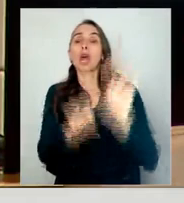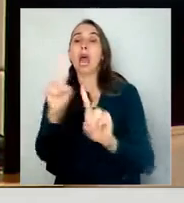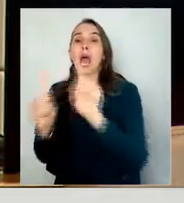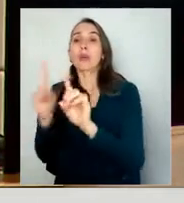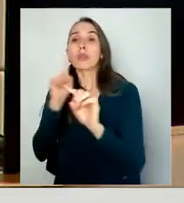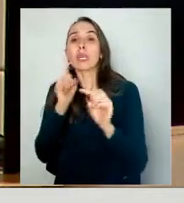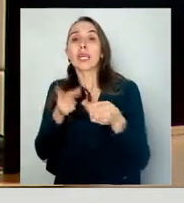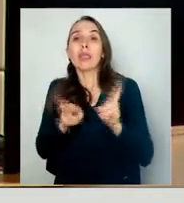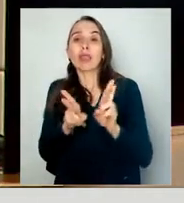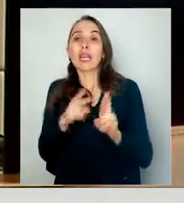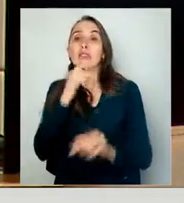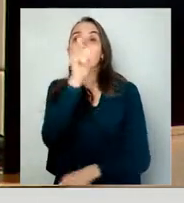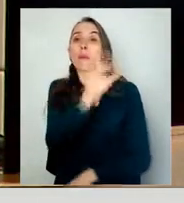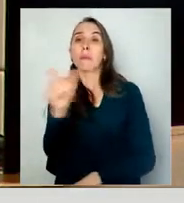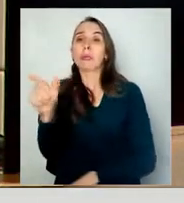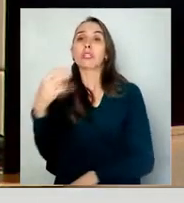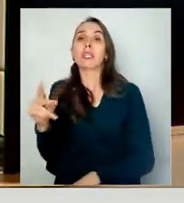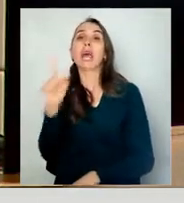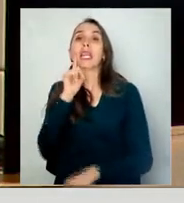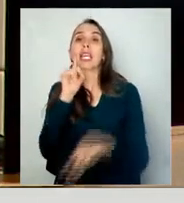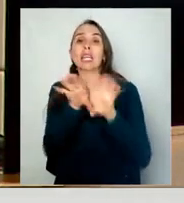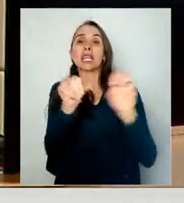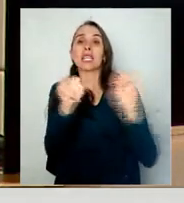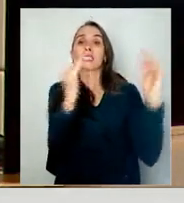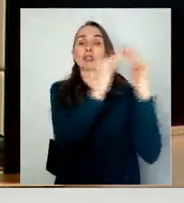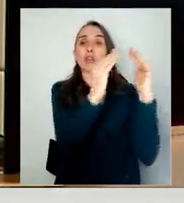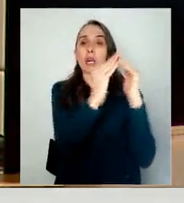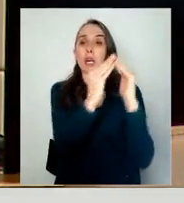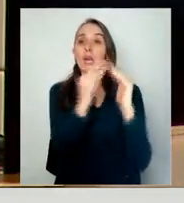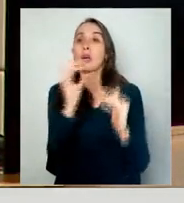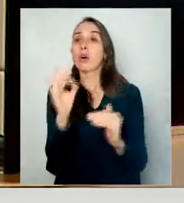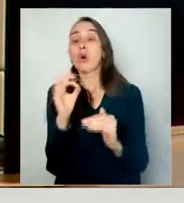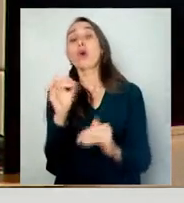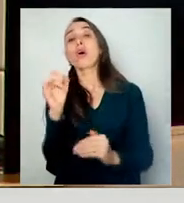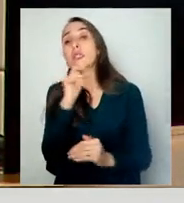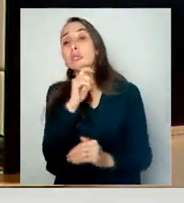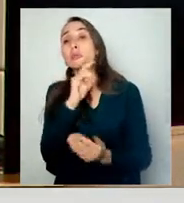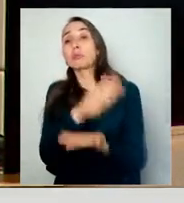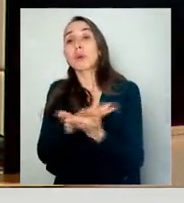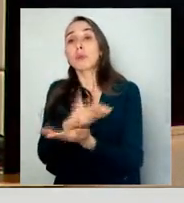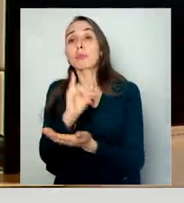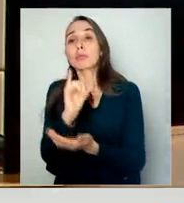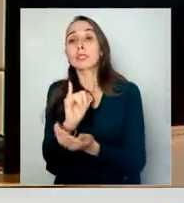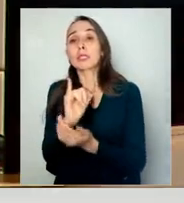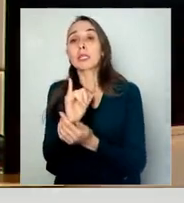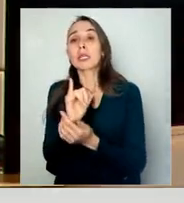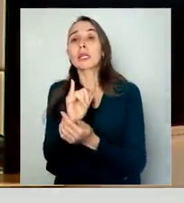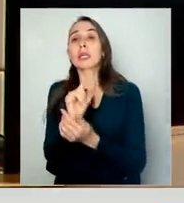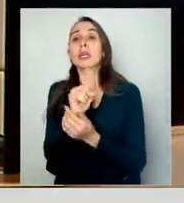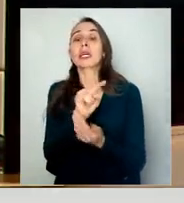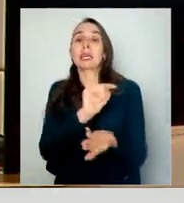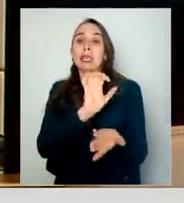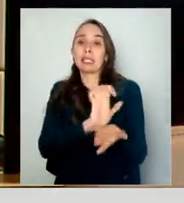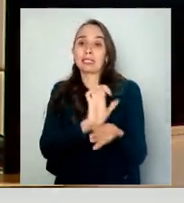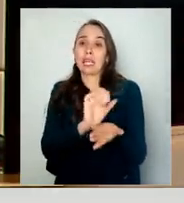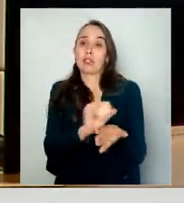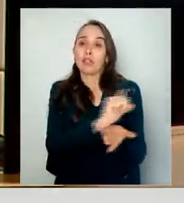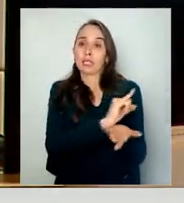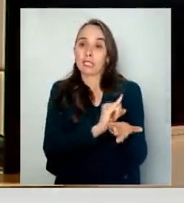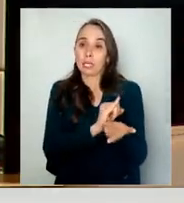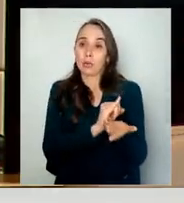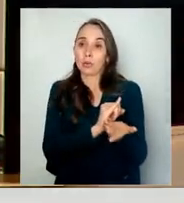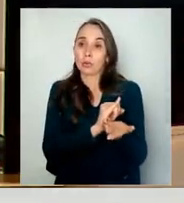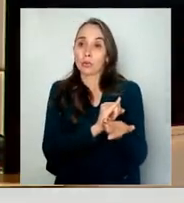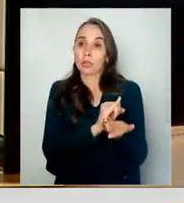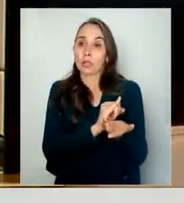que hay personas que ya tienen vivienda puede ser hace de ser así son precisamente los dispositivos estatales quienes tienen que distinguir